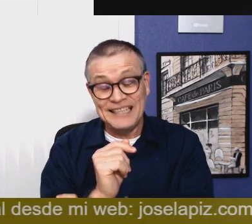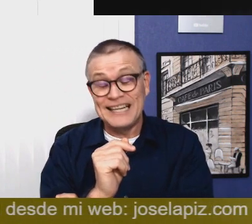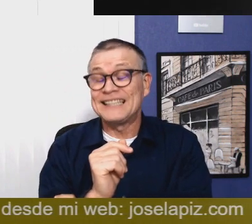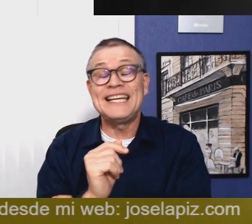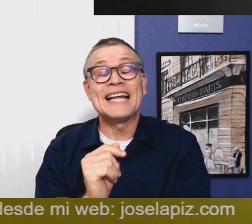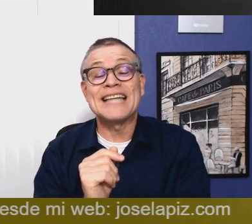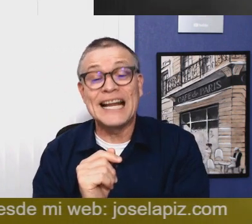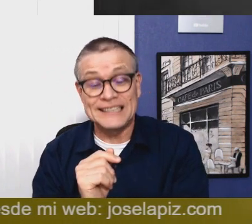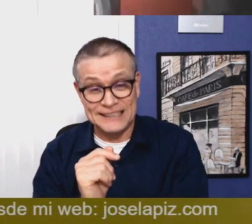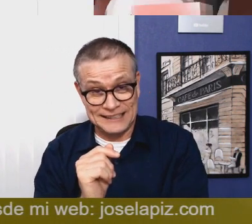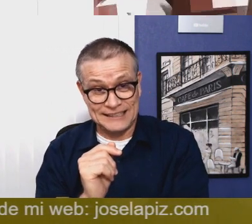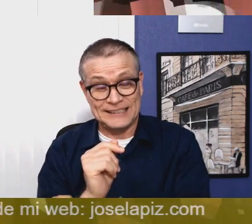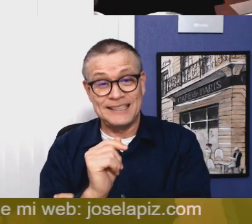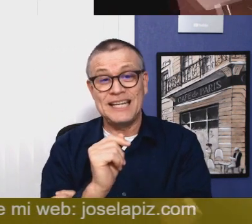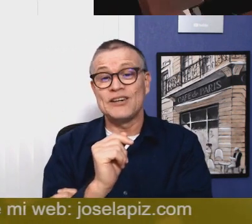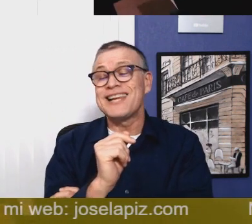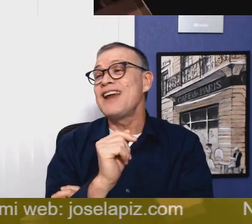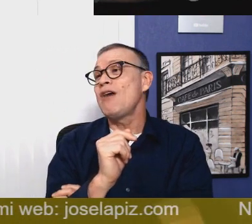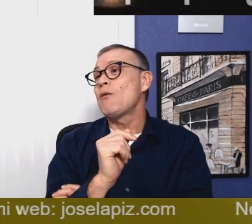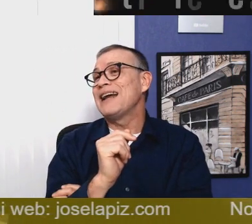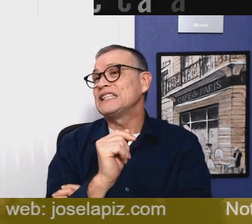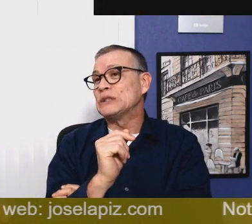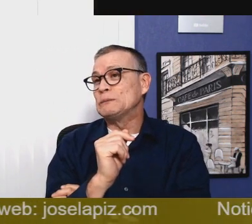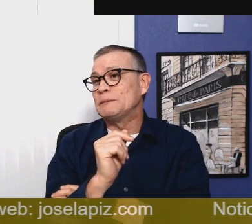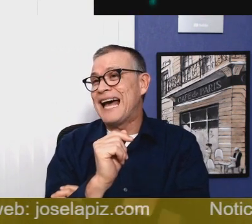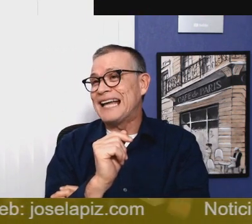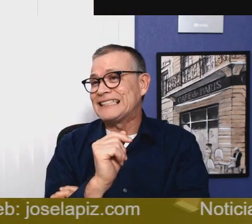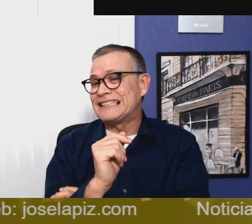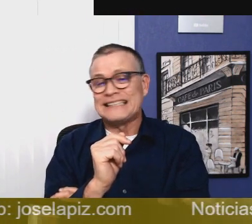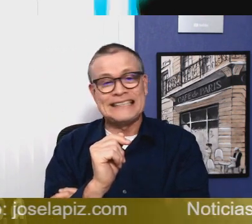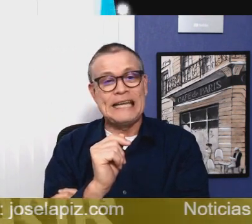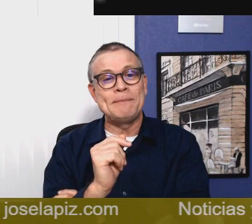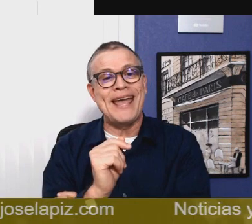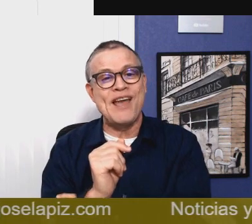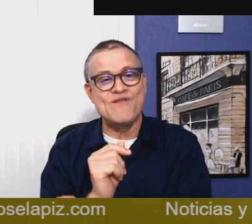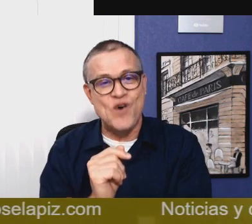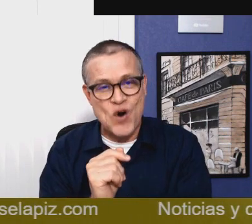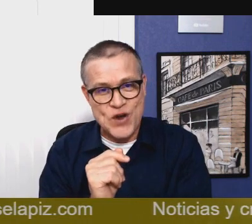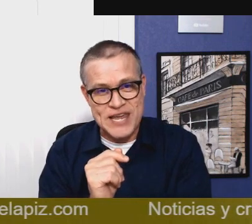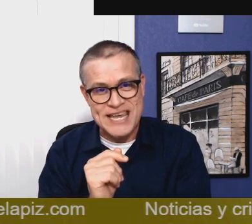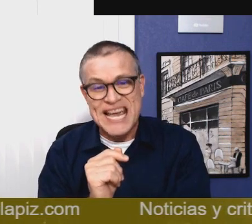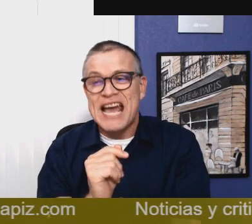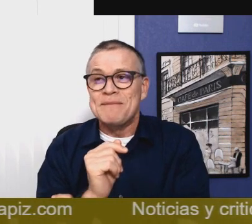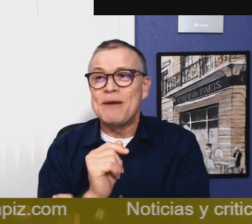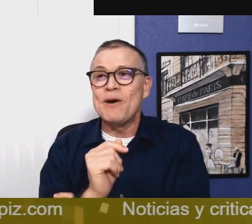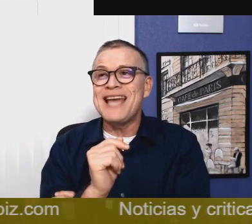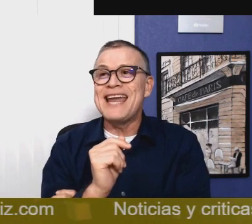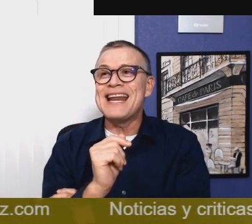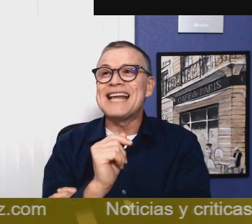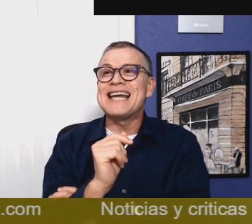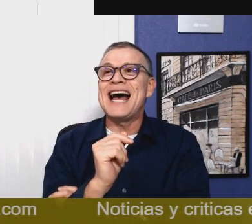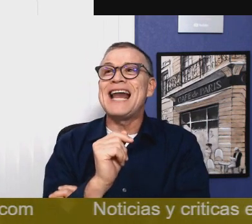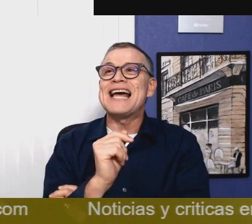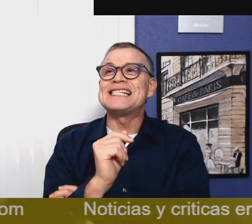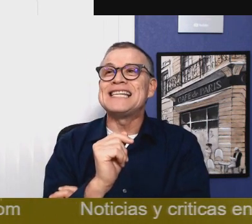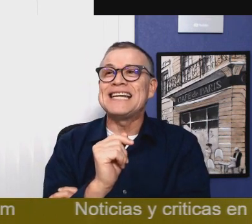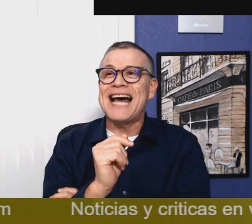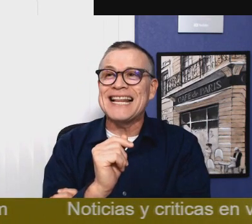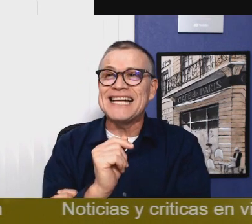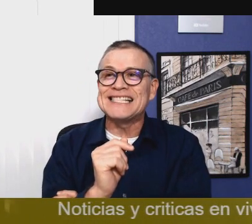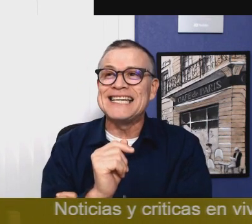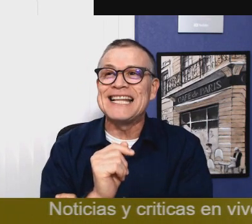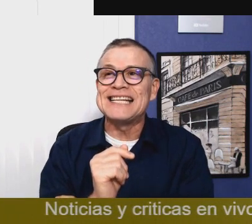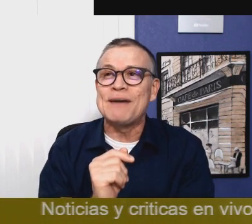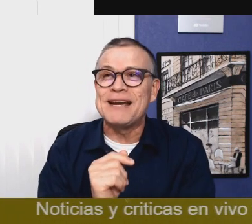¿Sí? La tía Tatis dijo, ya no aguanto más y me voy, me voy a ir allá a las